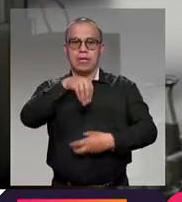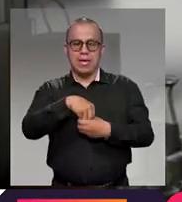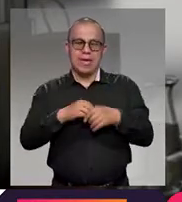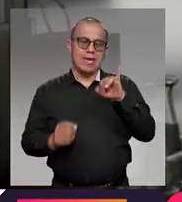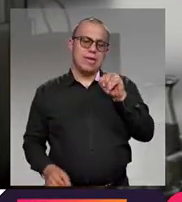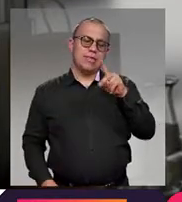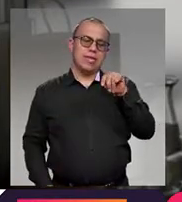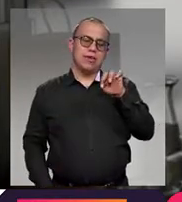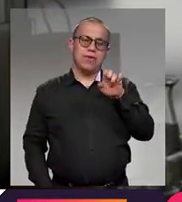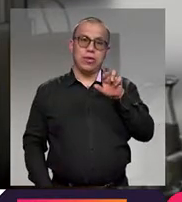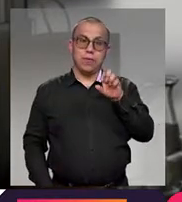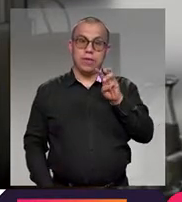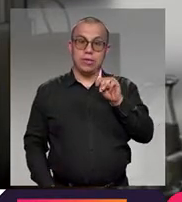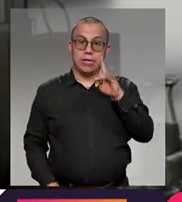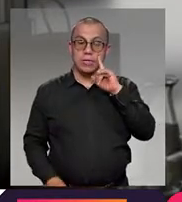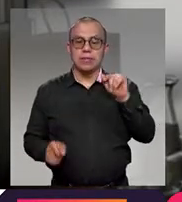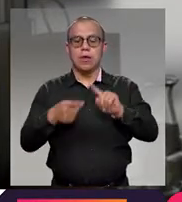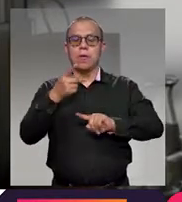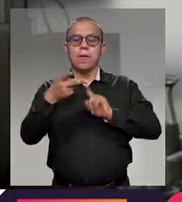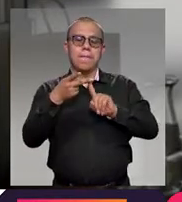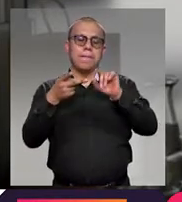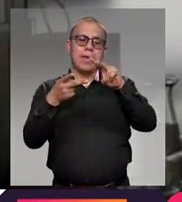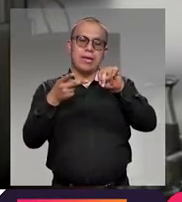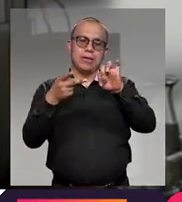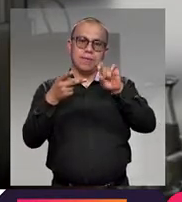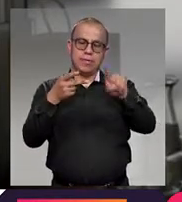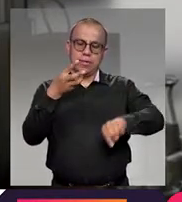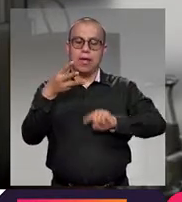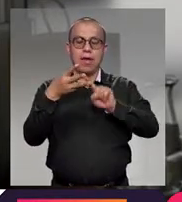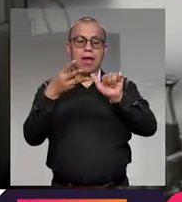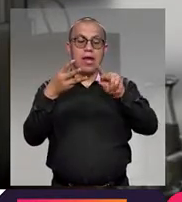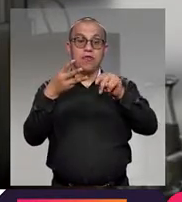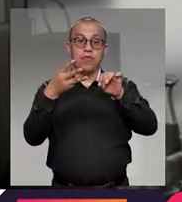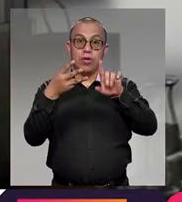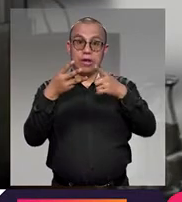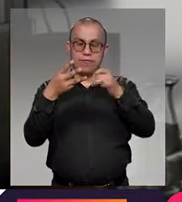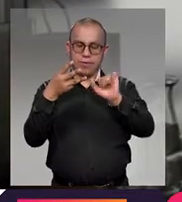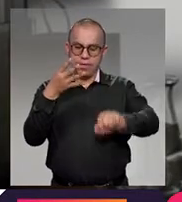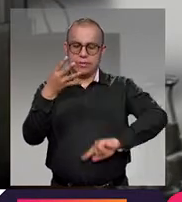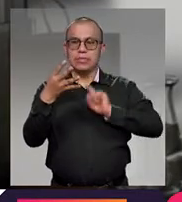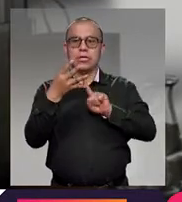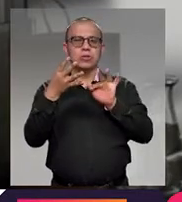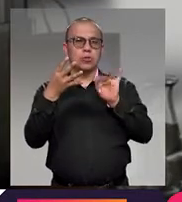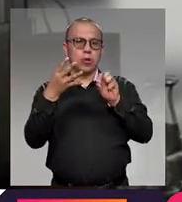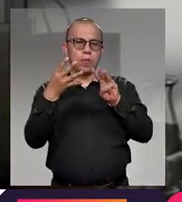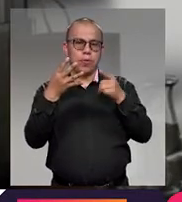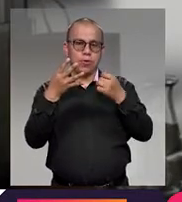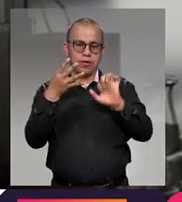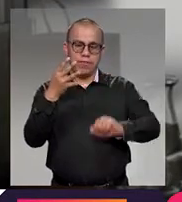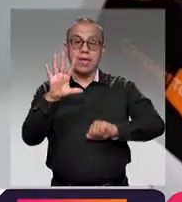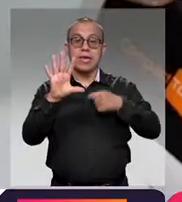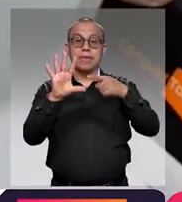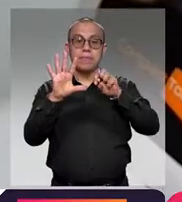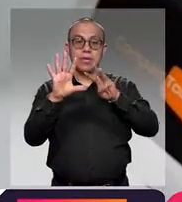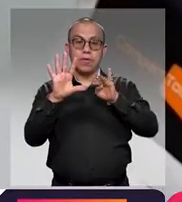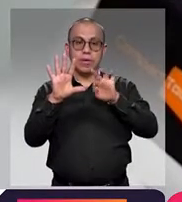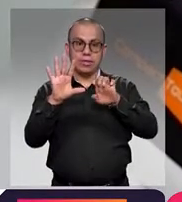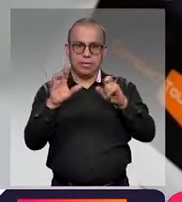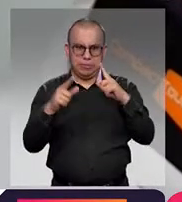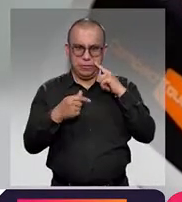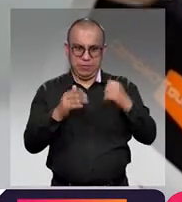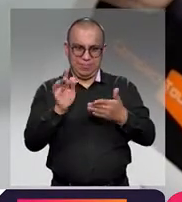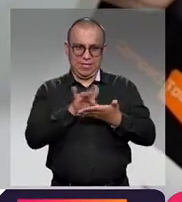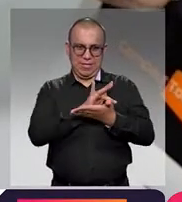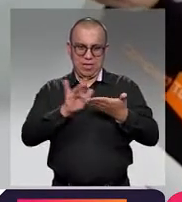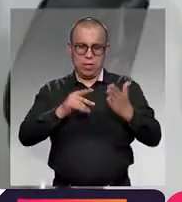para paquimé trias angiografías oculares tomografías y biometrías los equipos